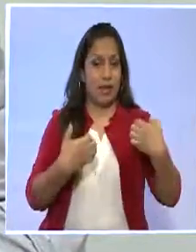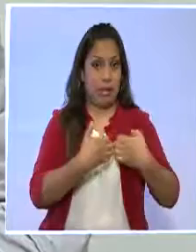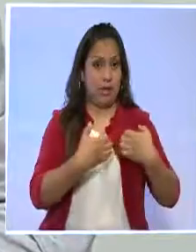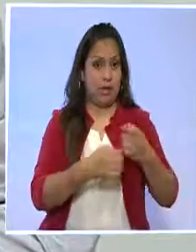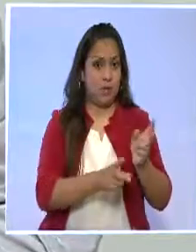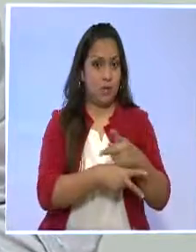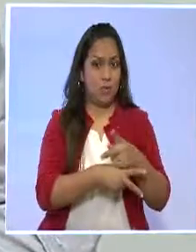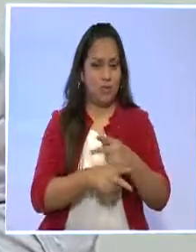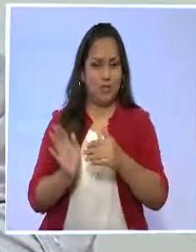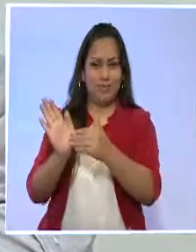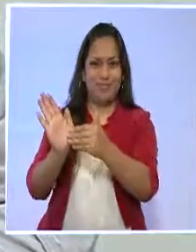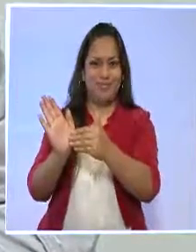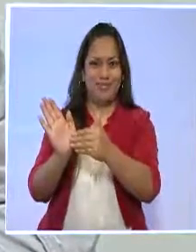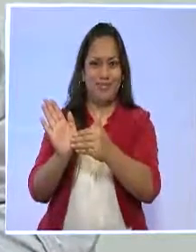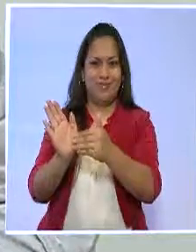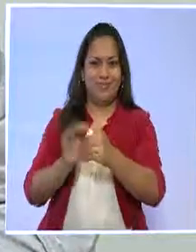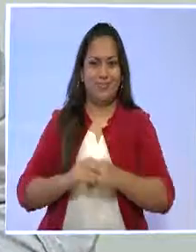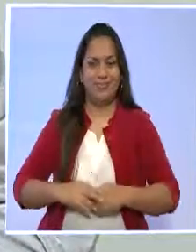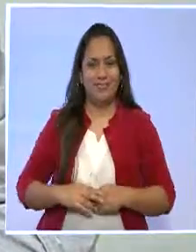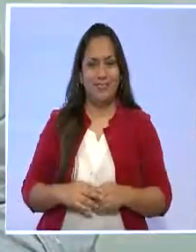producción de los medios legislativos